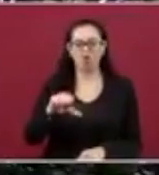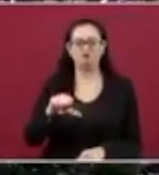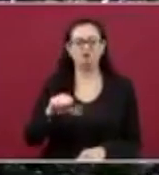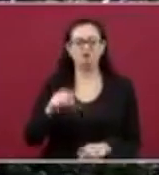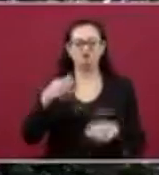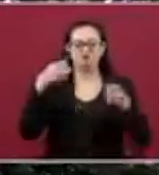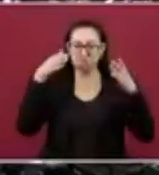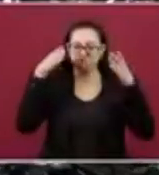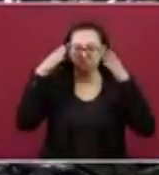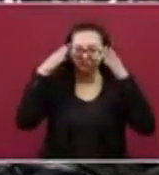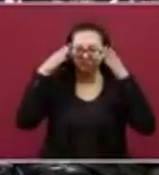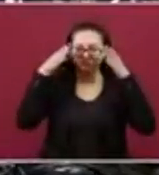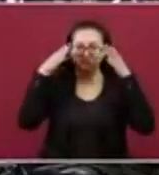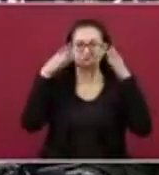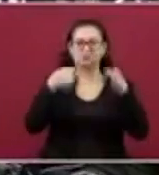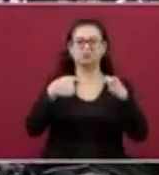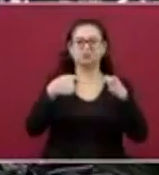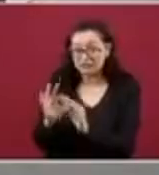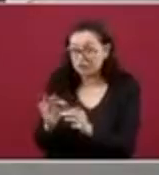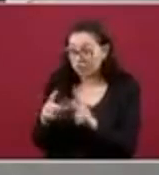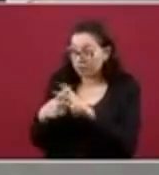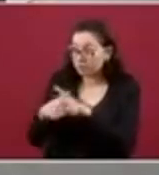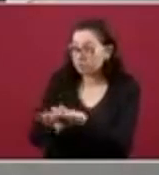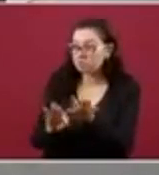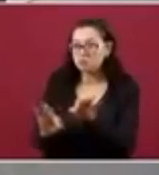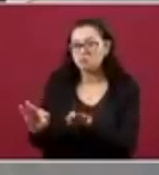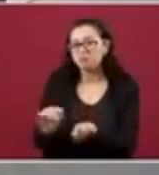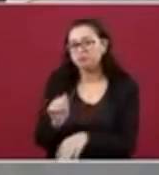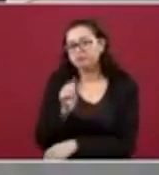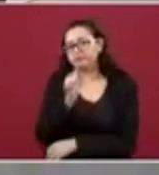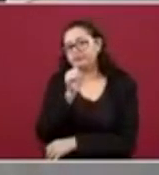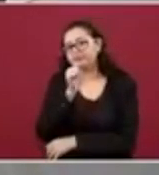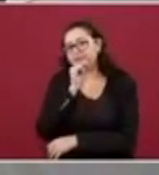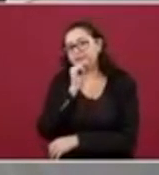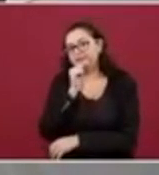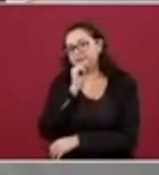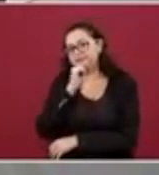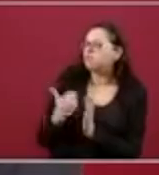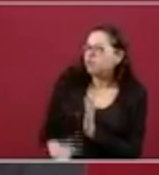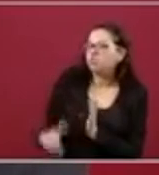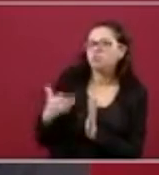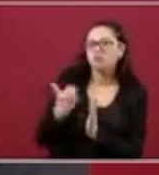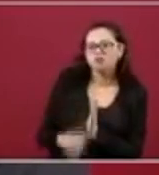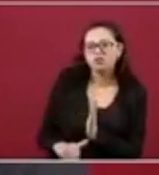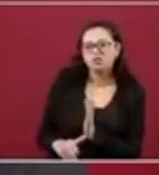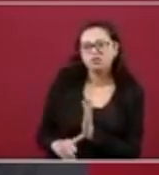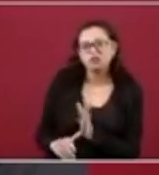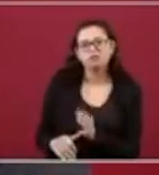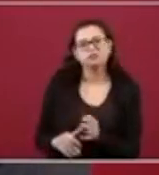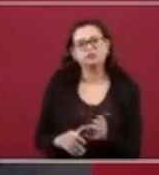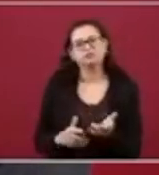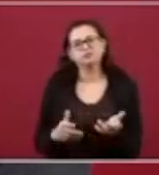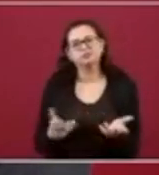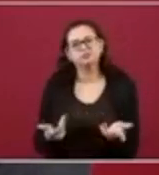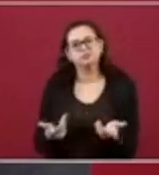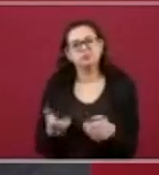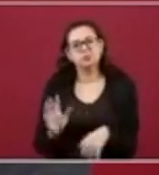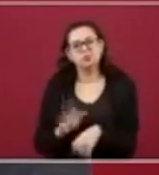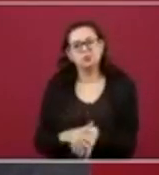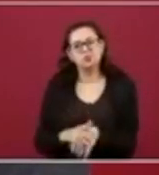sus costos y se encuentran en el informe de la cuenta pública de la Auditoría Superior de la Federación. Eran